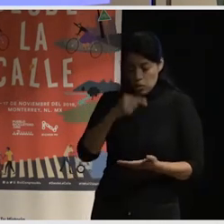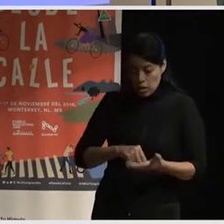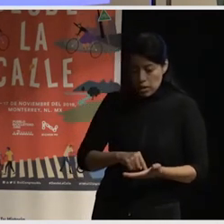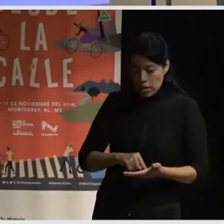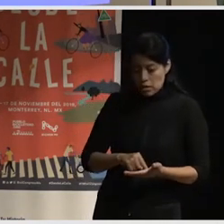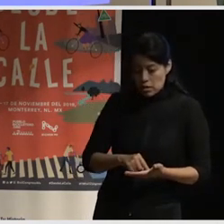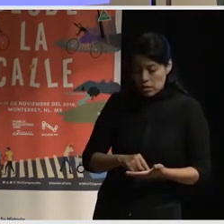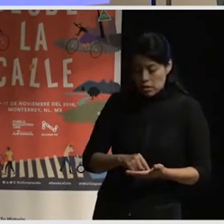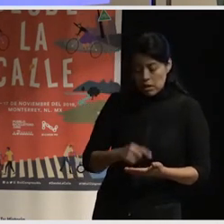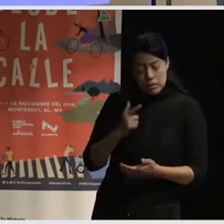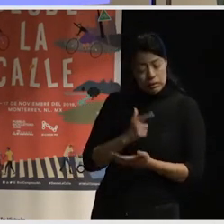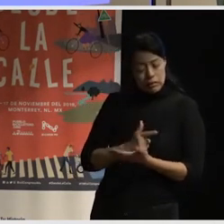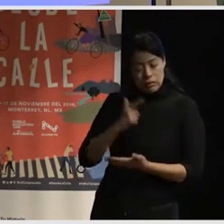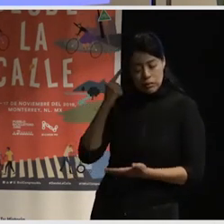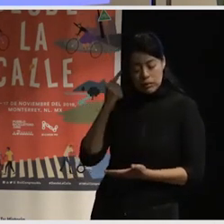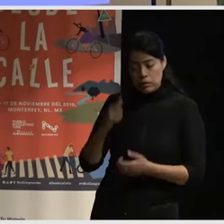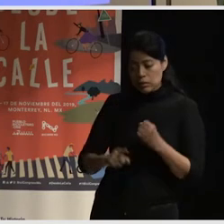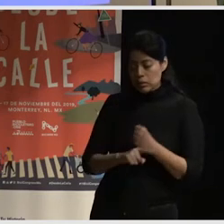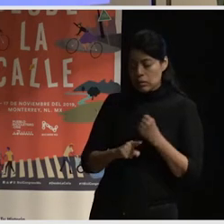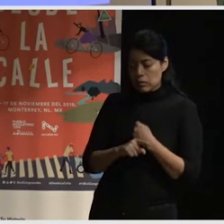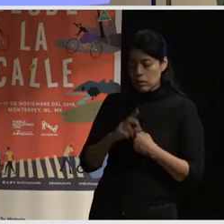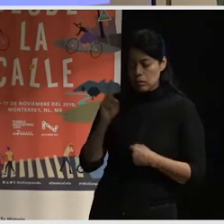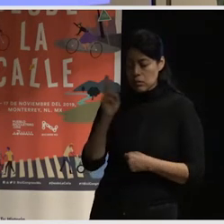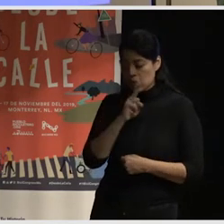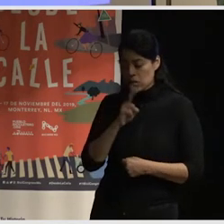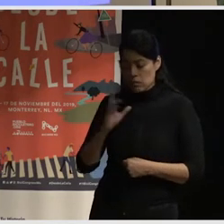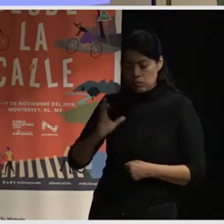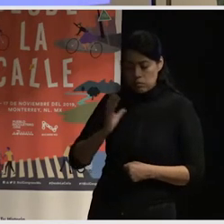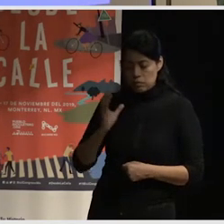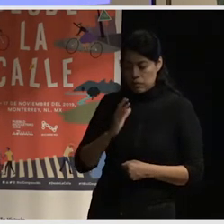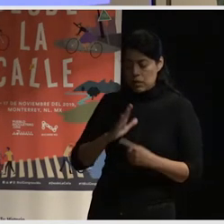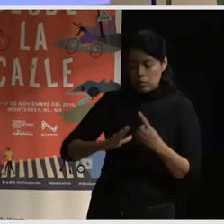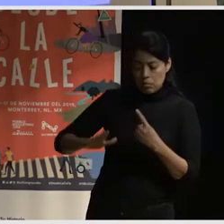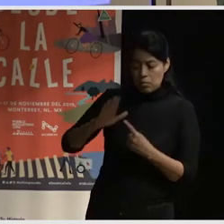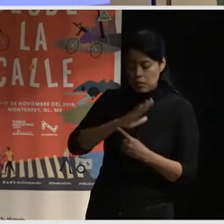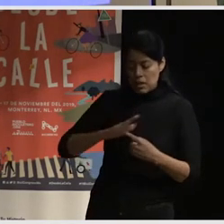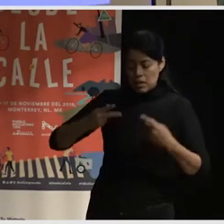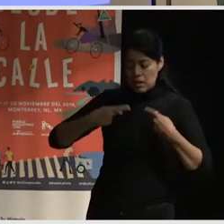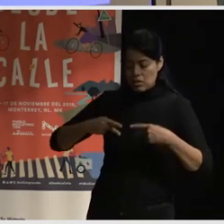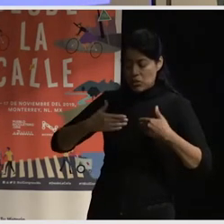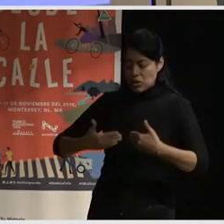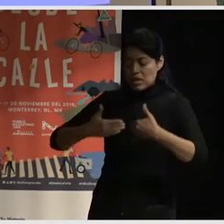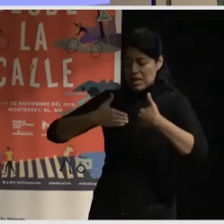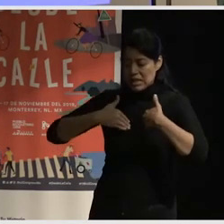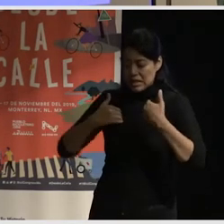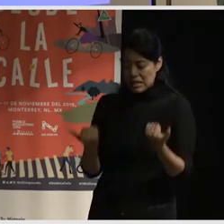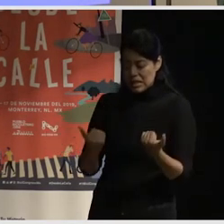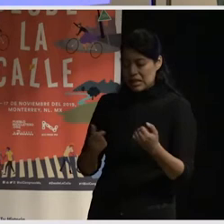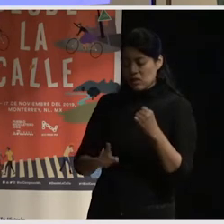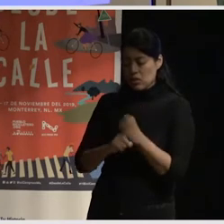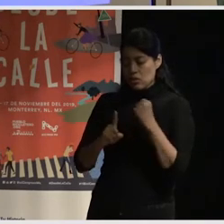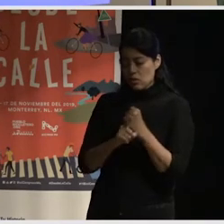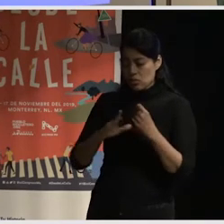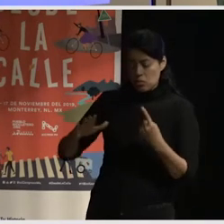este grave problema la calidad del aire para concientizar sobre cal y crisis climática creo que ustedes han estado muy cerca de esta parte